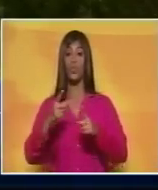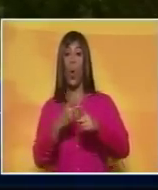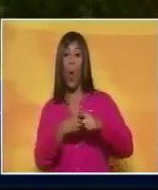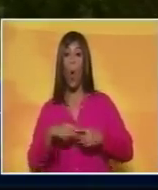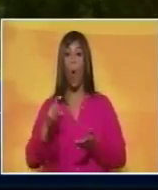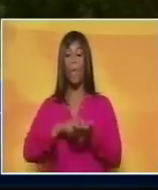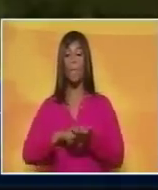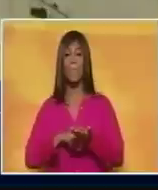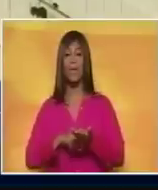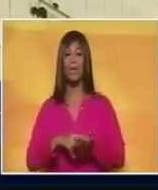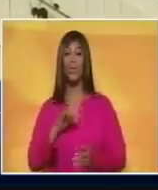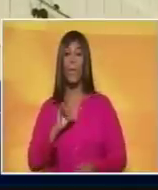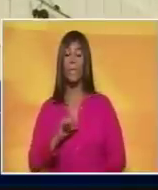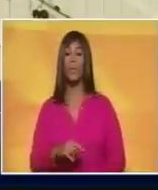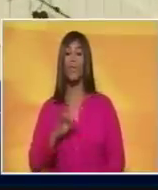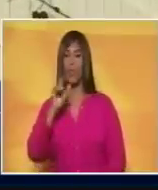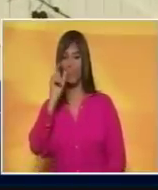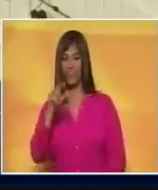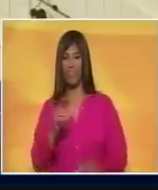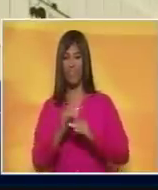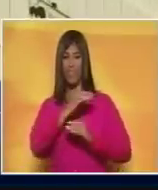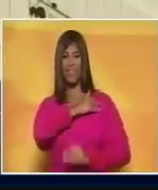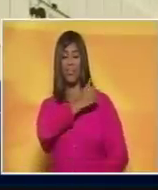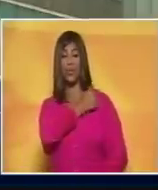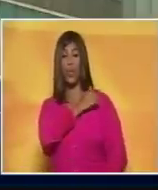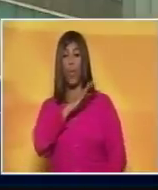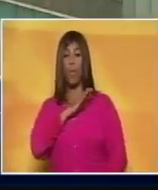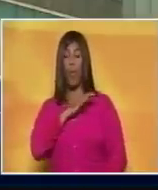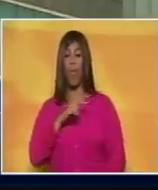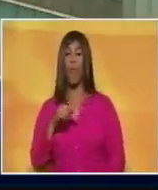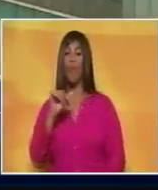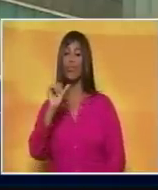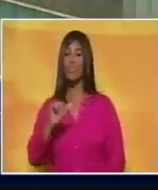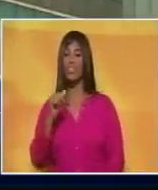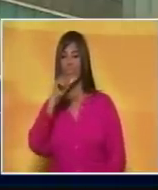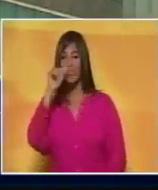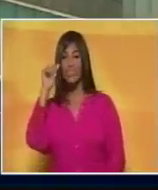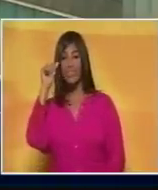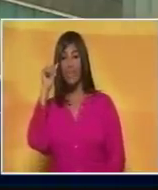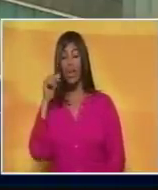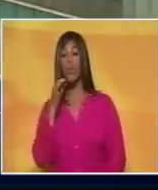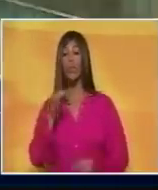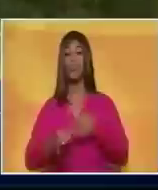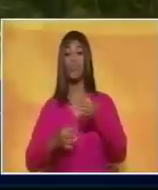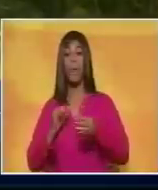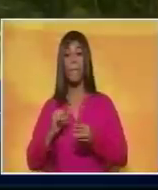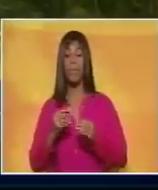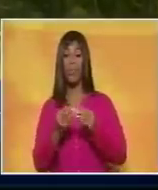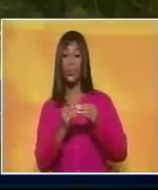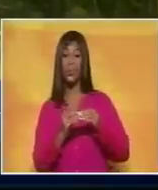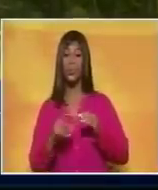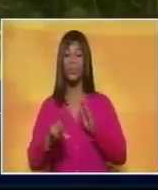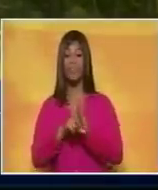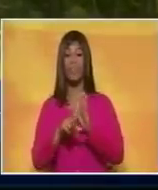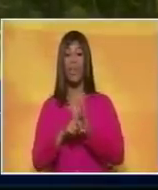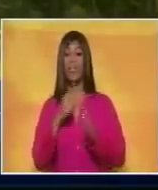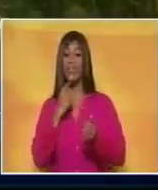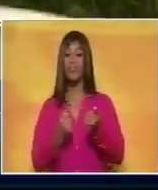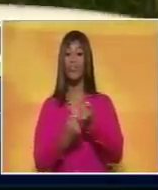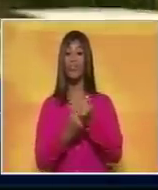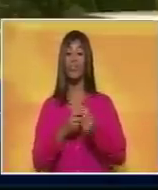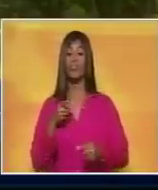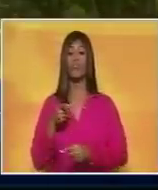totalidad. Song Leung-ping, director de empresa del sudeste del país asiático, explicó que esta moción refuerza la demanda por